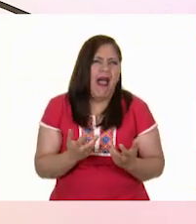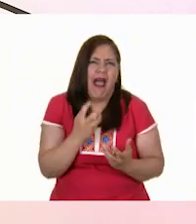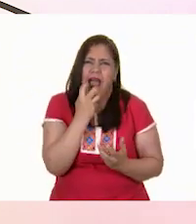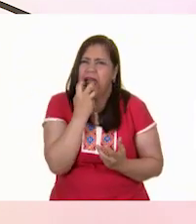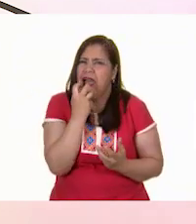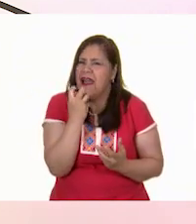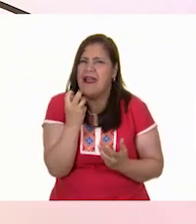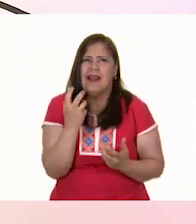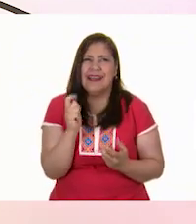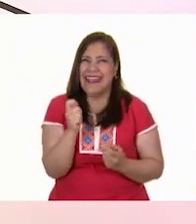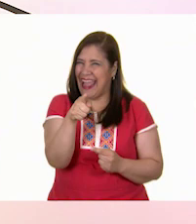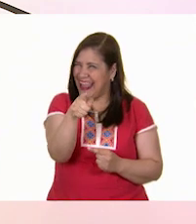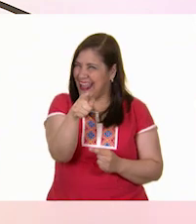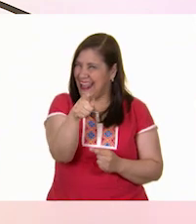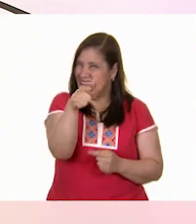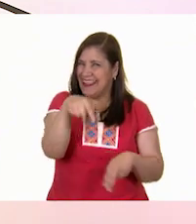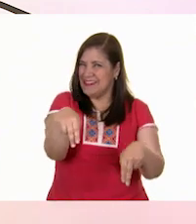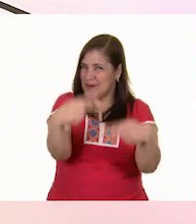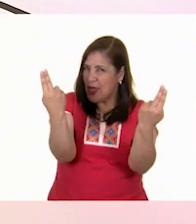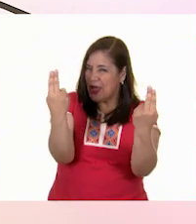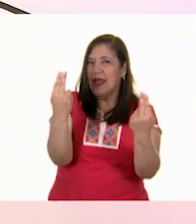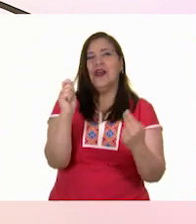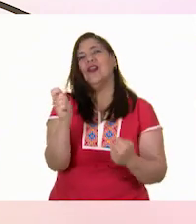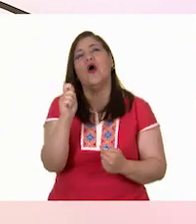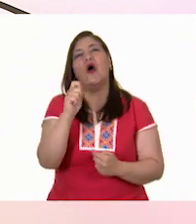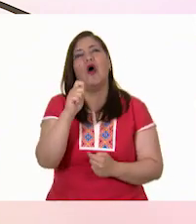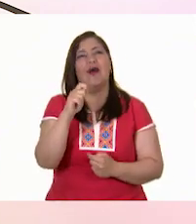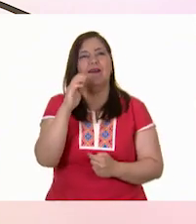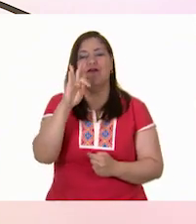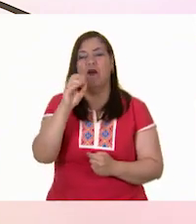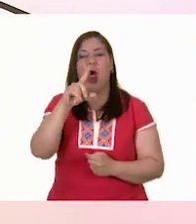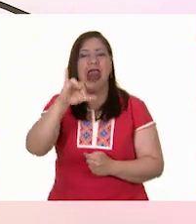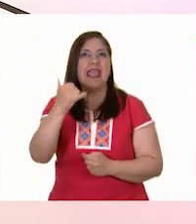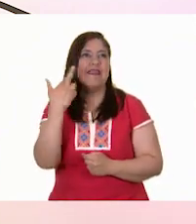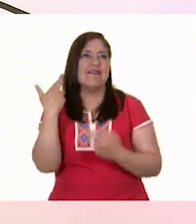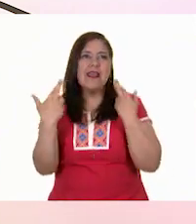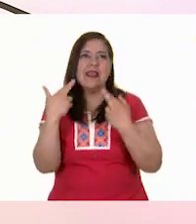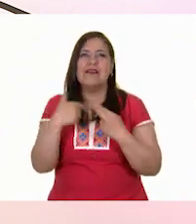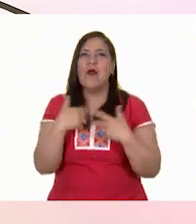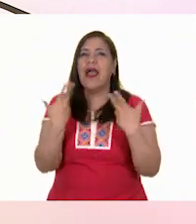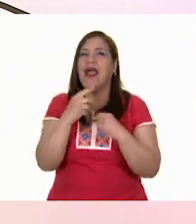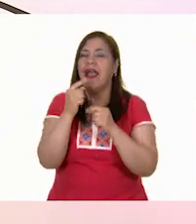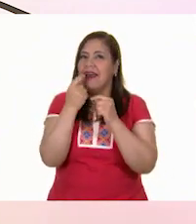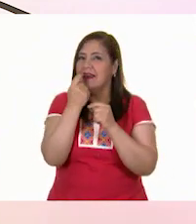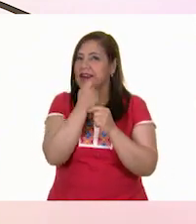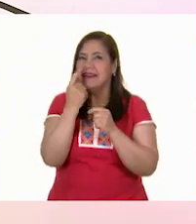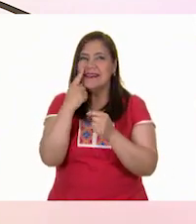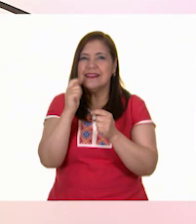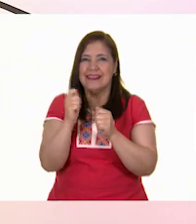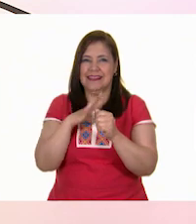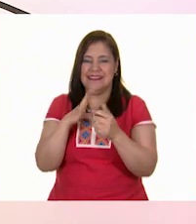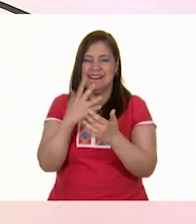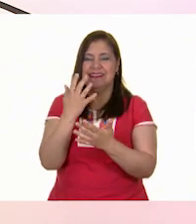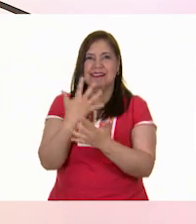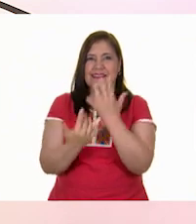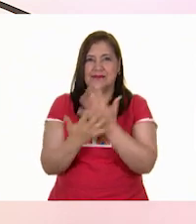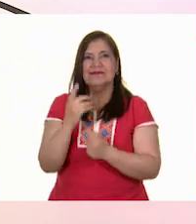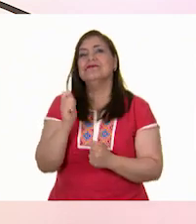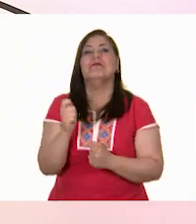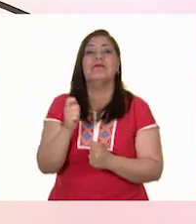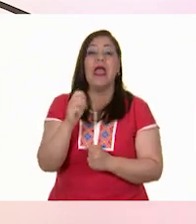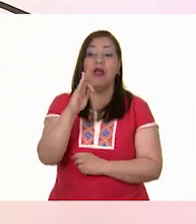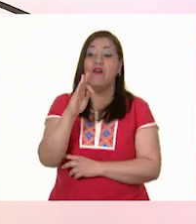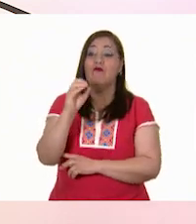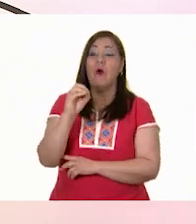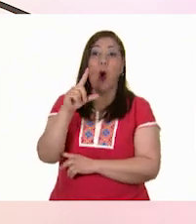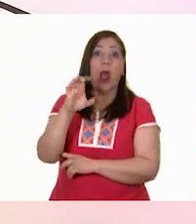¡Oh! ¡Cayeron! Es un sonido Foley, porque vean, lo hago con mis dedos, hago así. Padrísimo, ¿verdad? Pues es que los sonidos